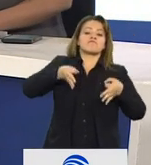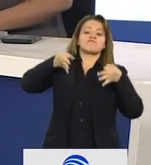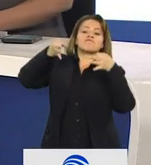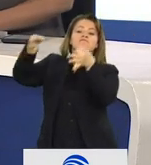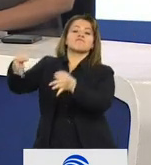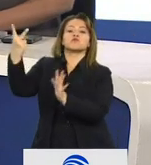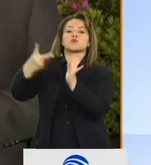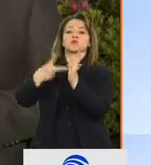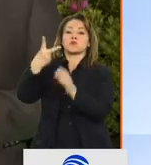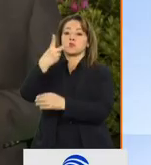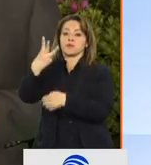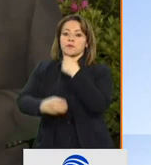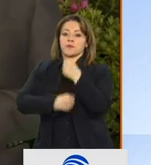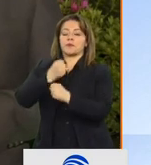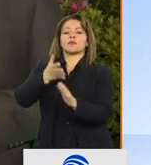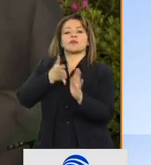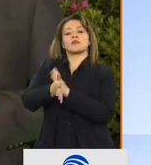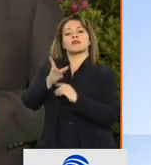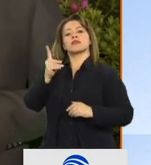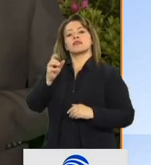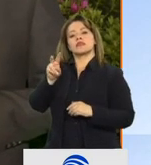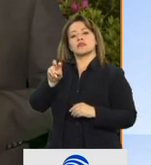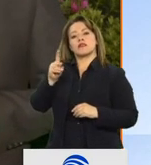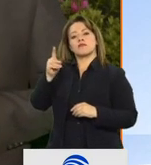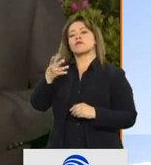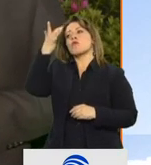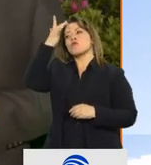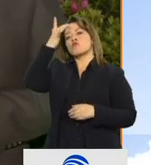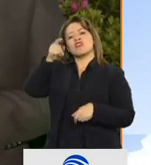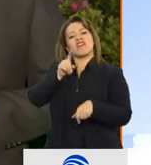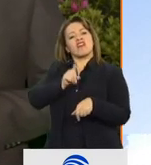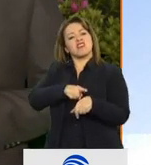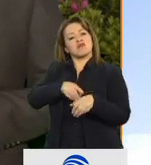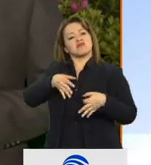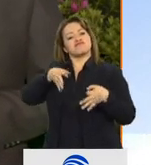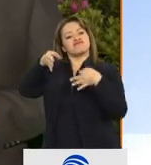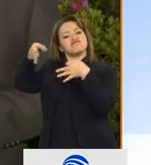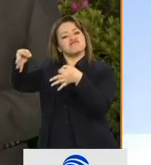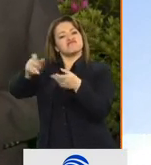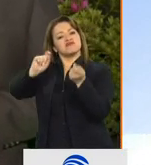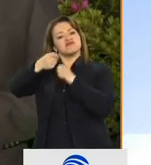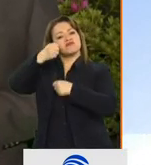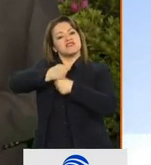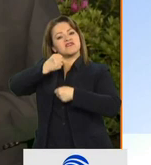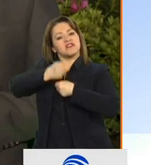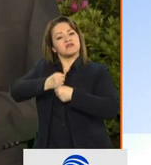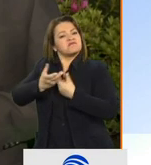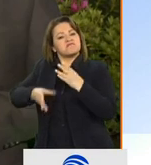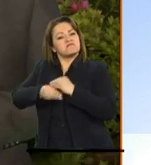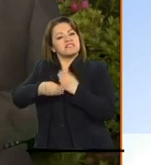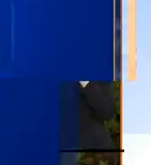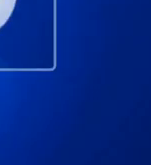2023. David Parra nos cuenta más detalles de esta noticia. ¿Por qué se toma esta decisión y además qué dicen los gremios? Adelante, buenas tardes.